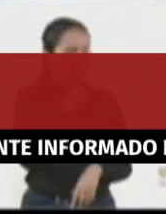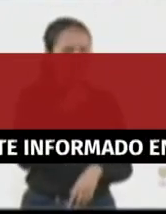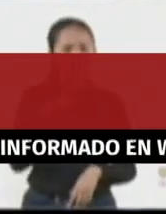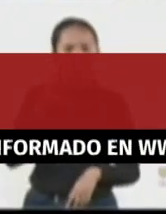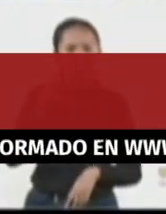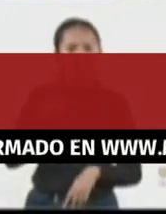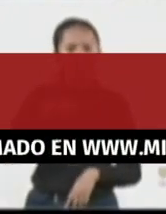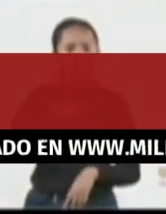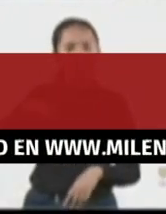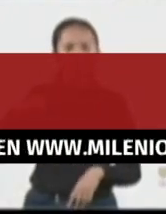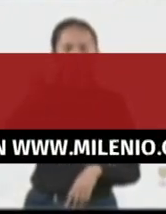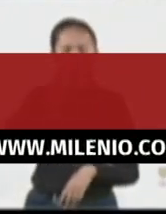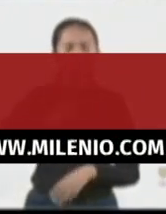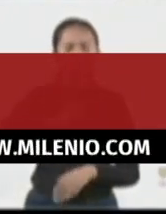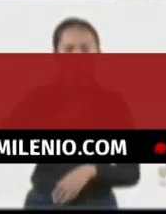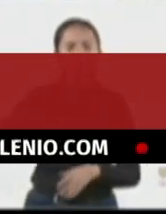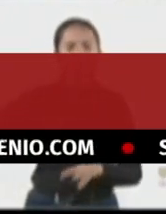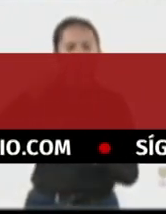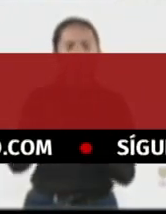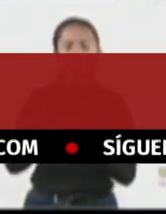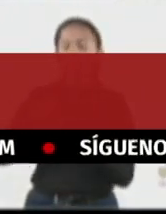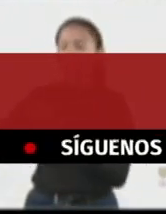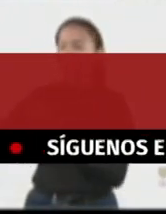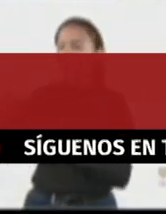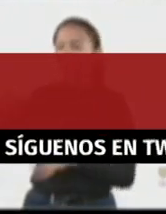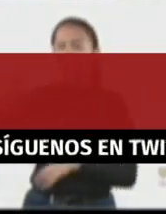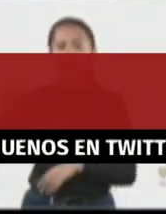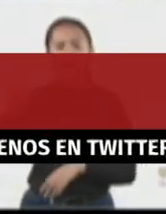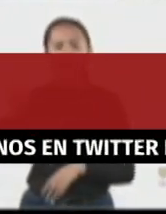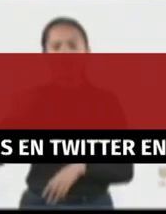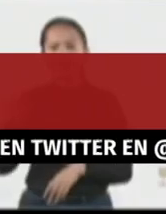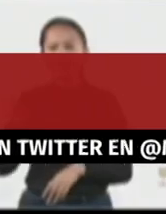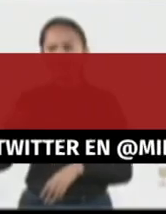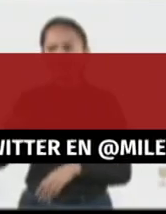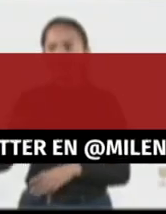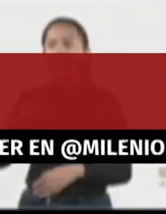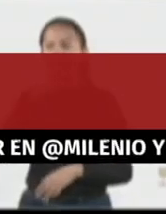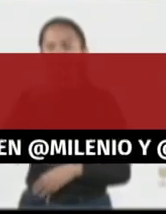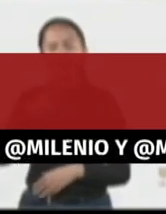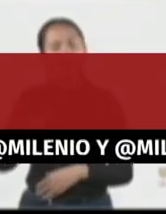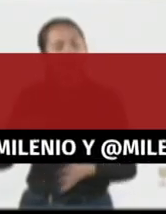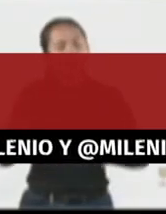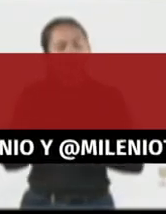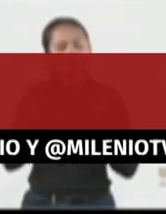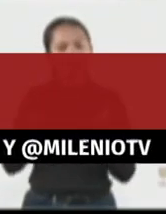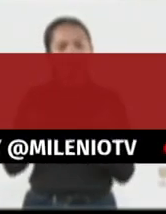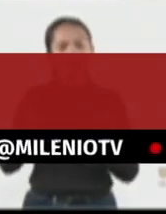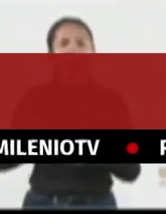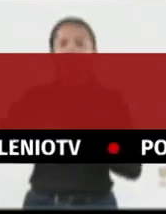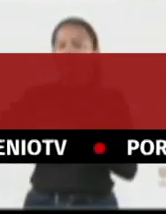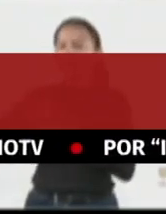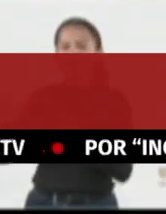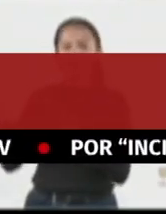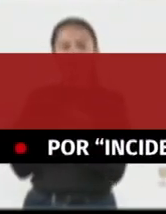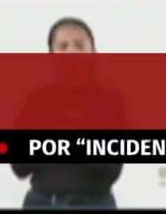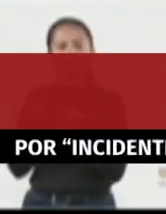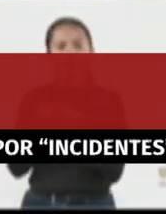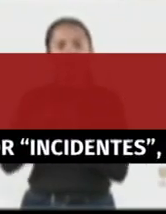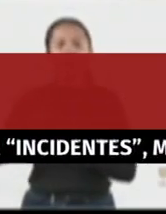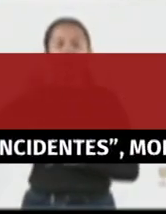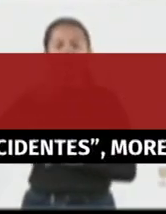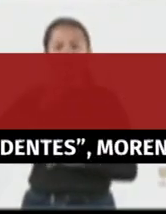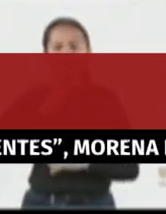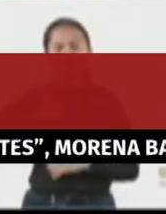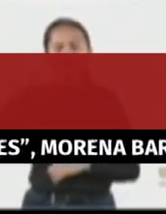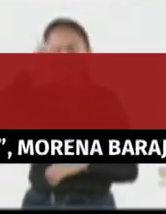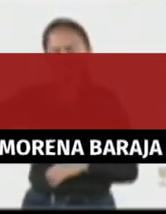donde queramos llegar. Muchas gracias, Katia, por tu plática inspiradora. Agradecemos el mensaje que nos ha dirigido